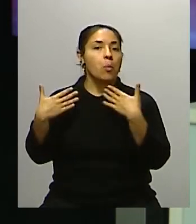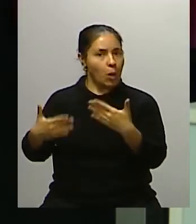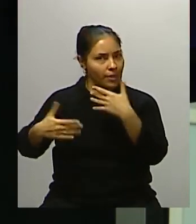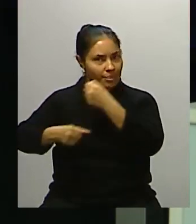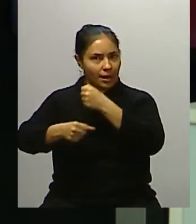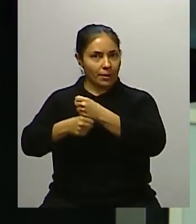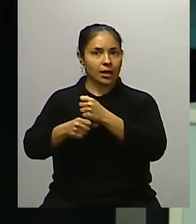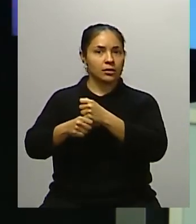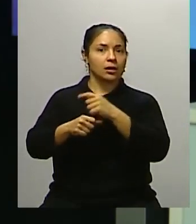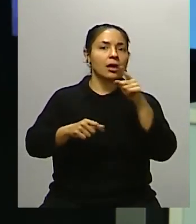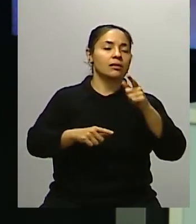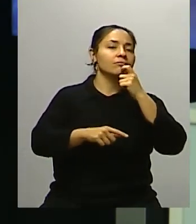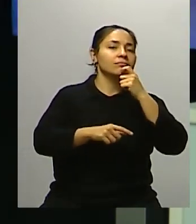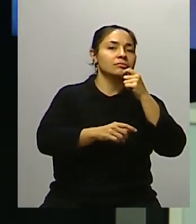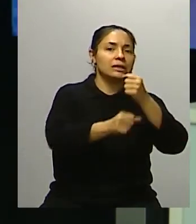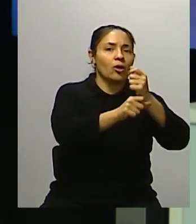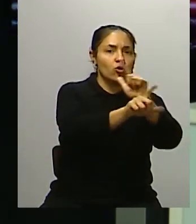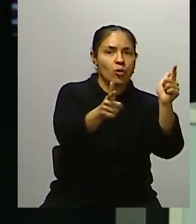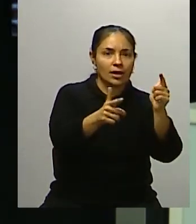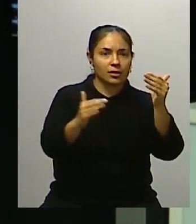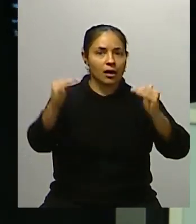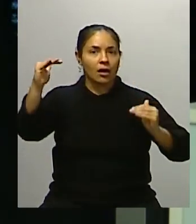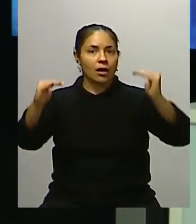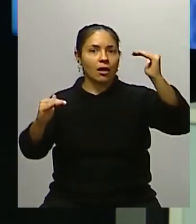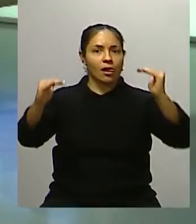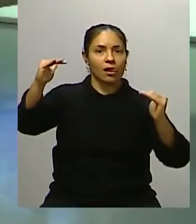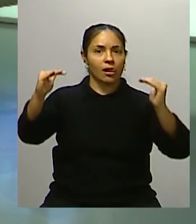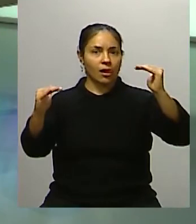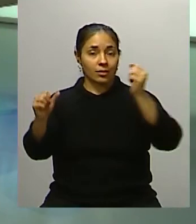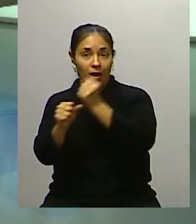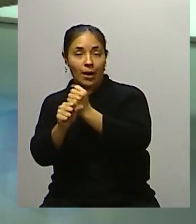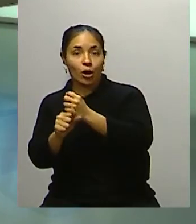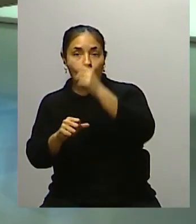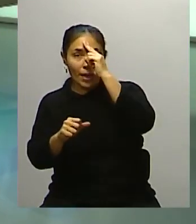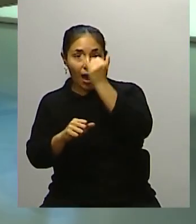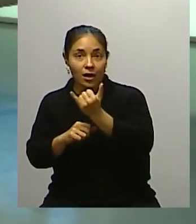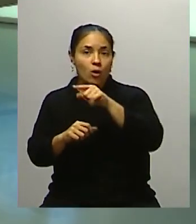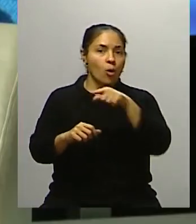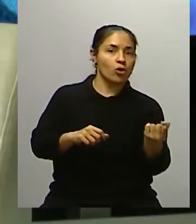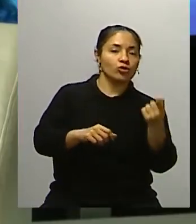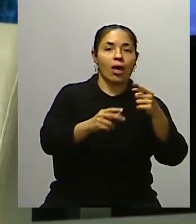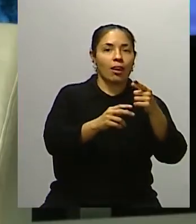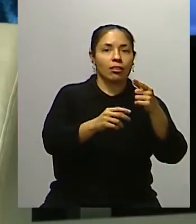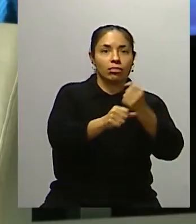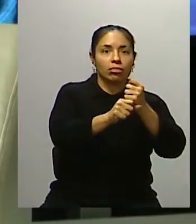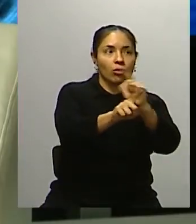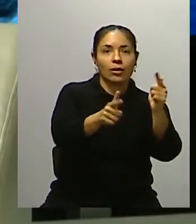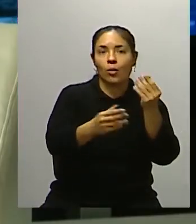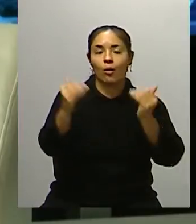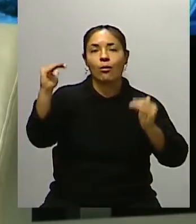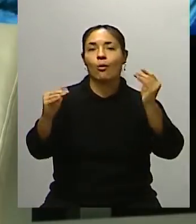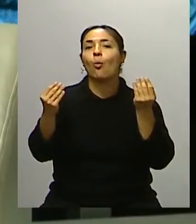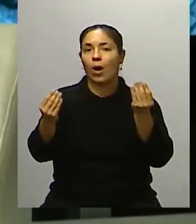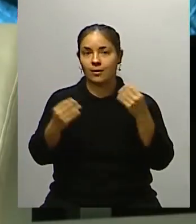de desempleo. ¿Cuál es el que tiene el nivel más alto? ¿Empleo o desempleo? Y según las cifras de INDEC, por ejemplo, el nivel